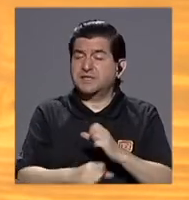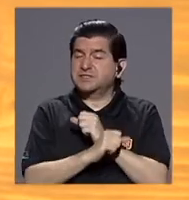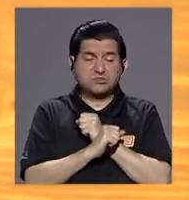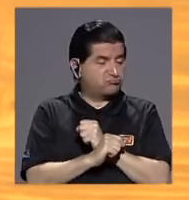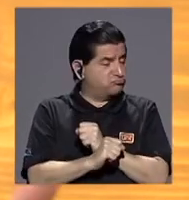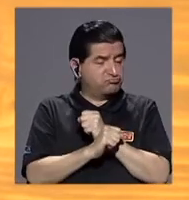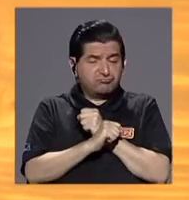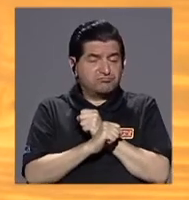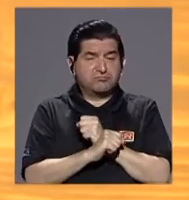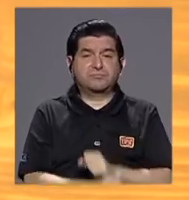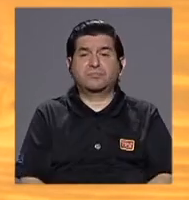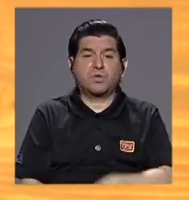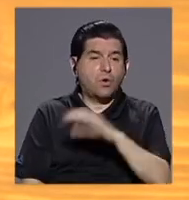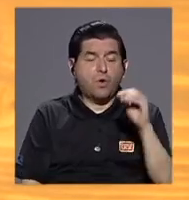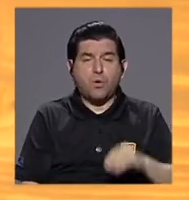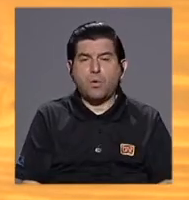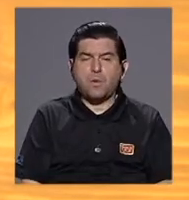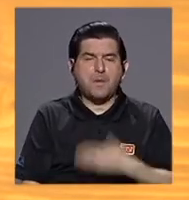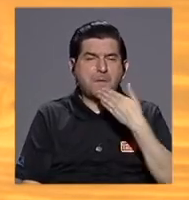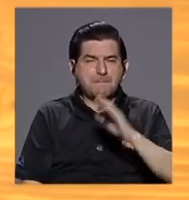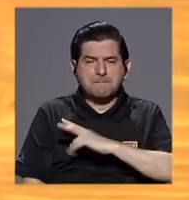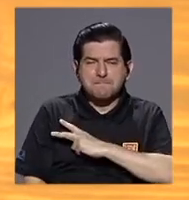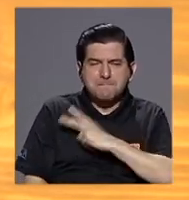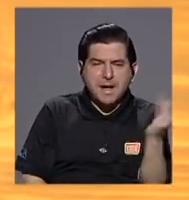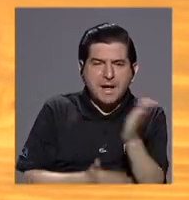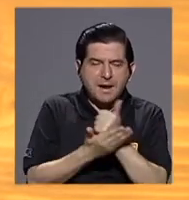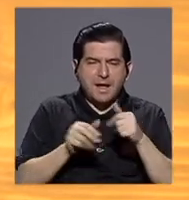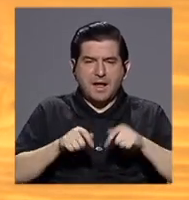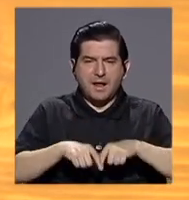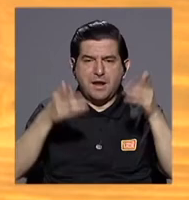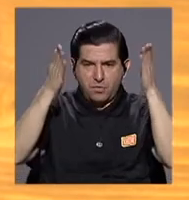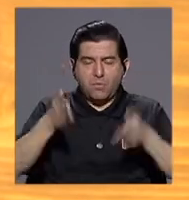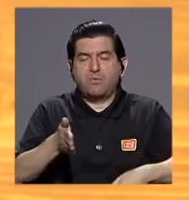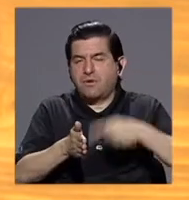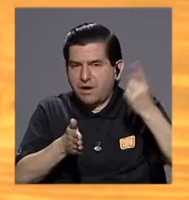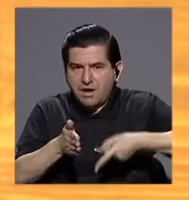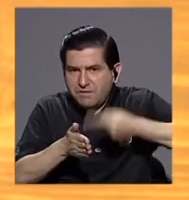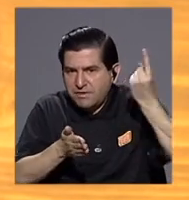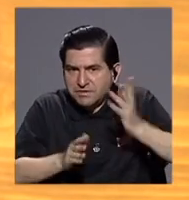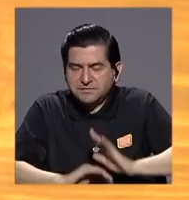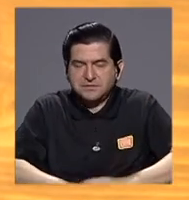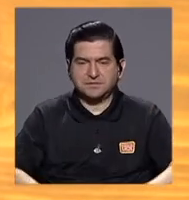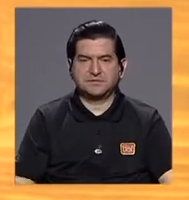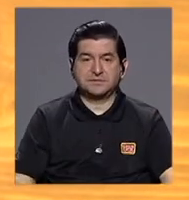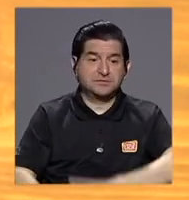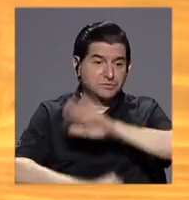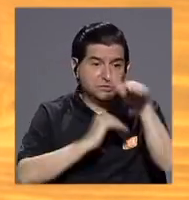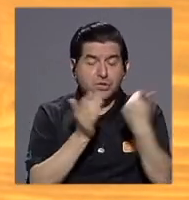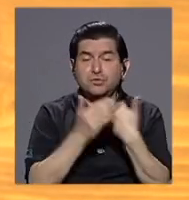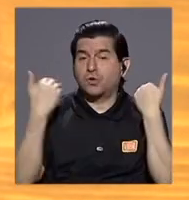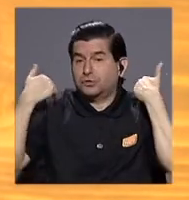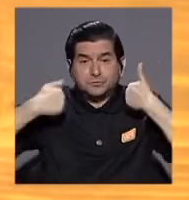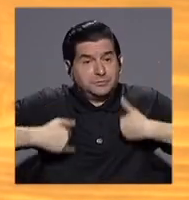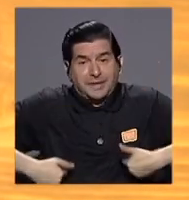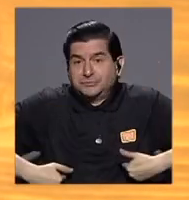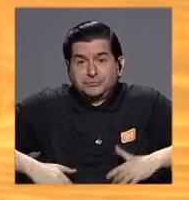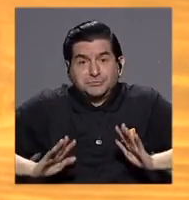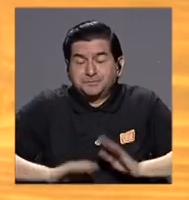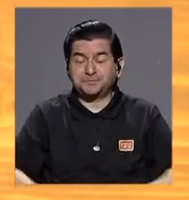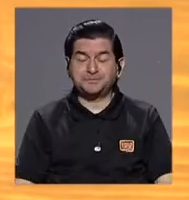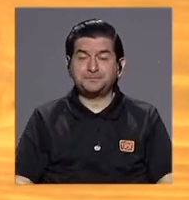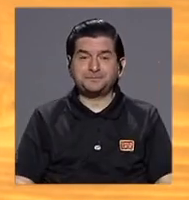inseguridad. También hay mala fe de parte de algunos periodistas a veces. Todos somos humanos y